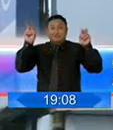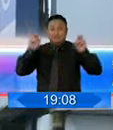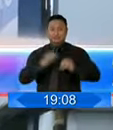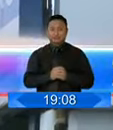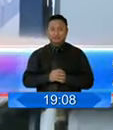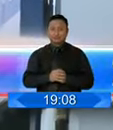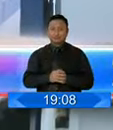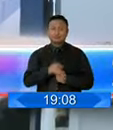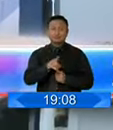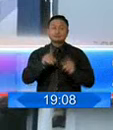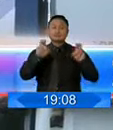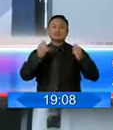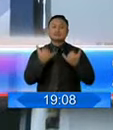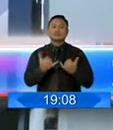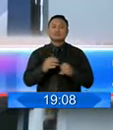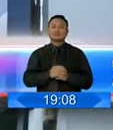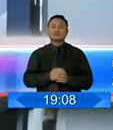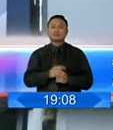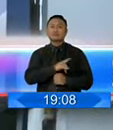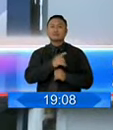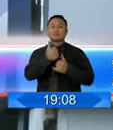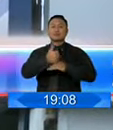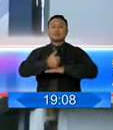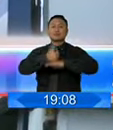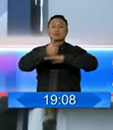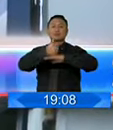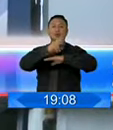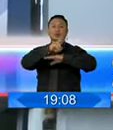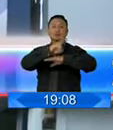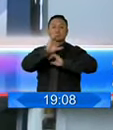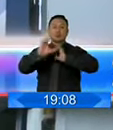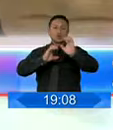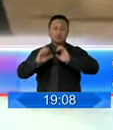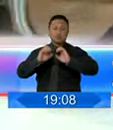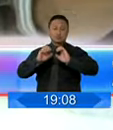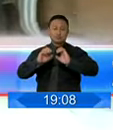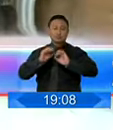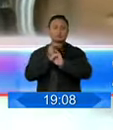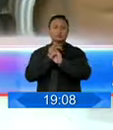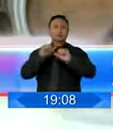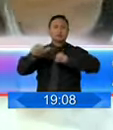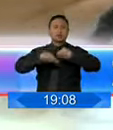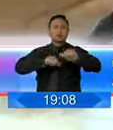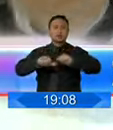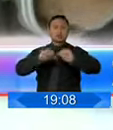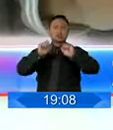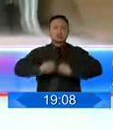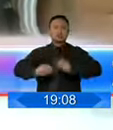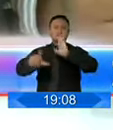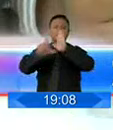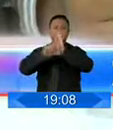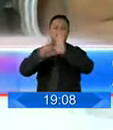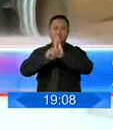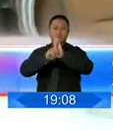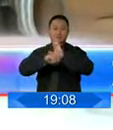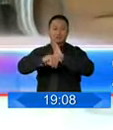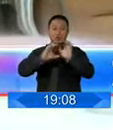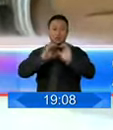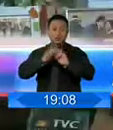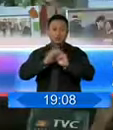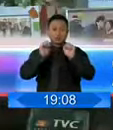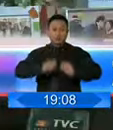este contexto mencionó que la Supercon es un órgano administrativo que aplica una ley orgánica de